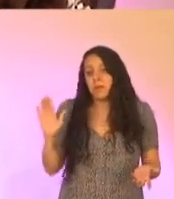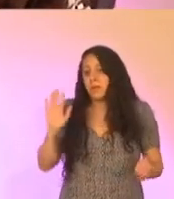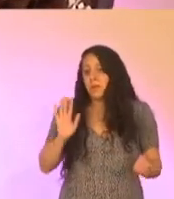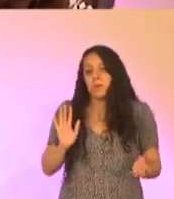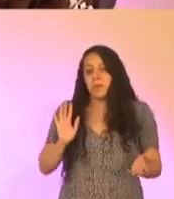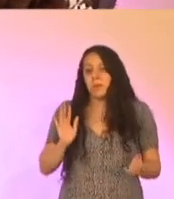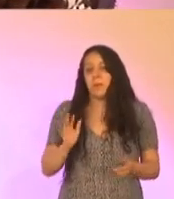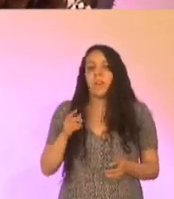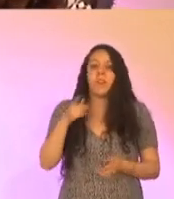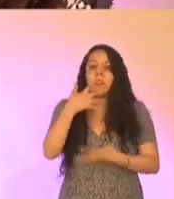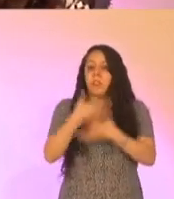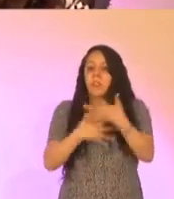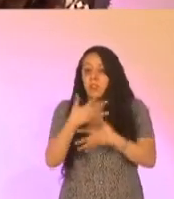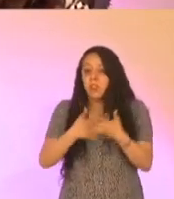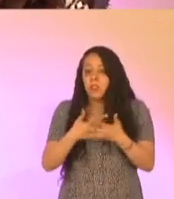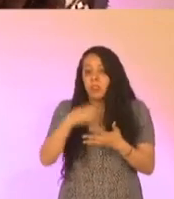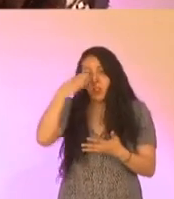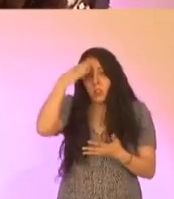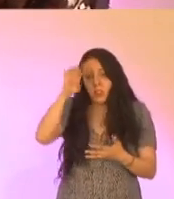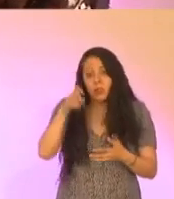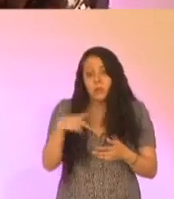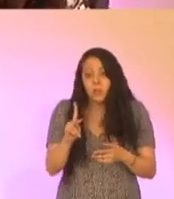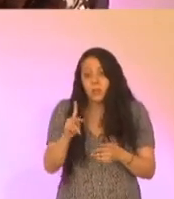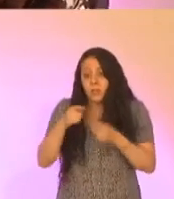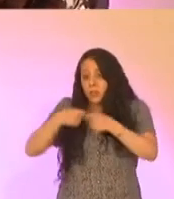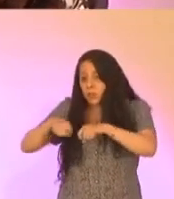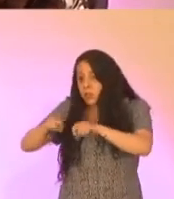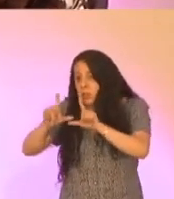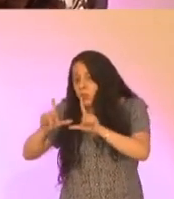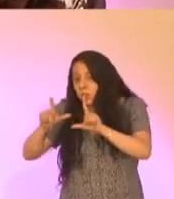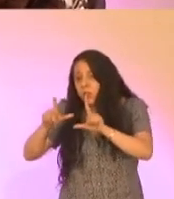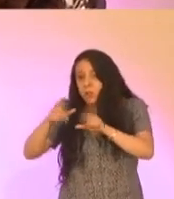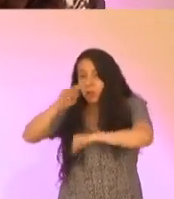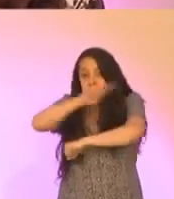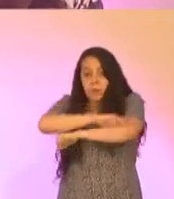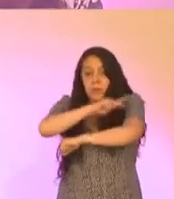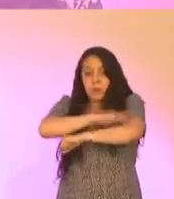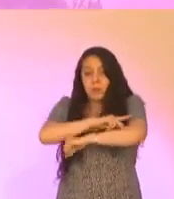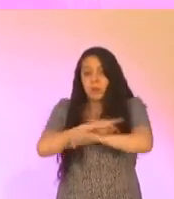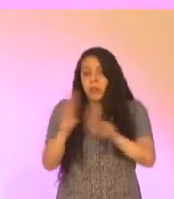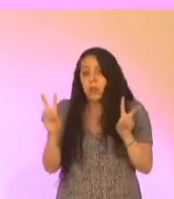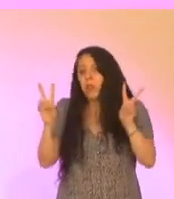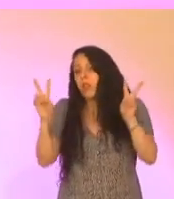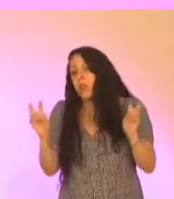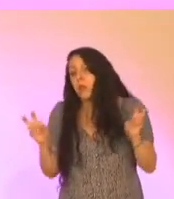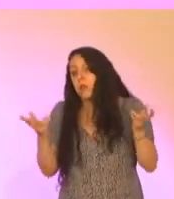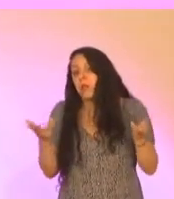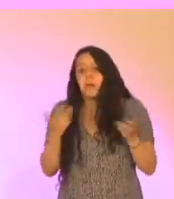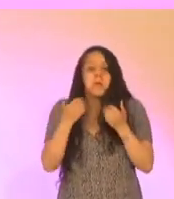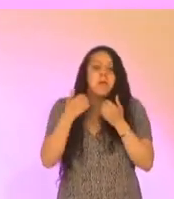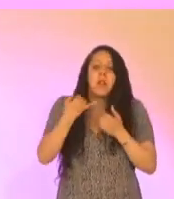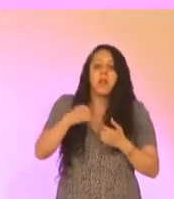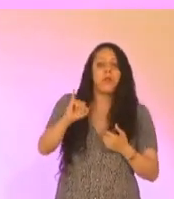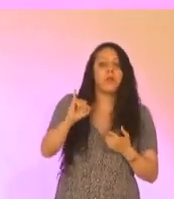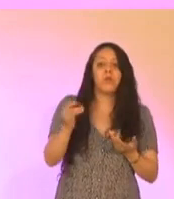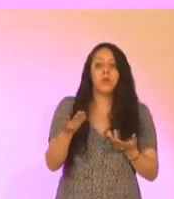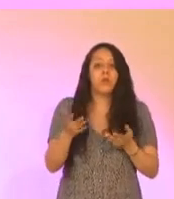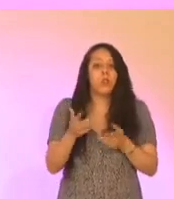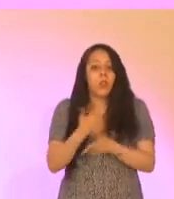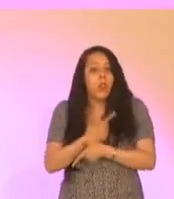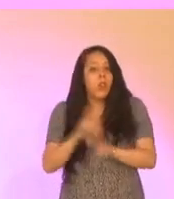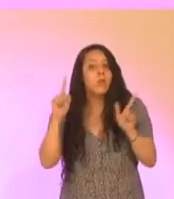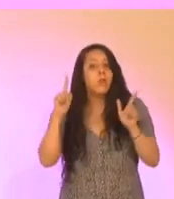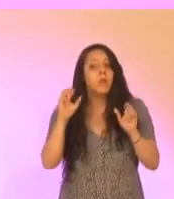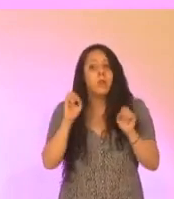compartirá pantalla con una presentación de power point sobre algún tema absurdo o porque le gustaran o que no tenía que ver con la